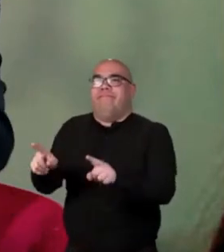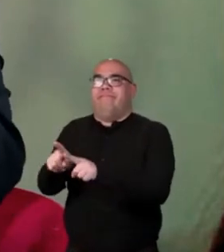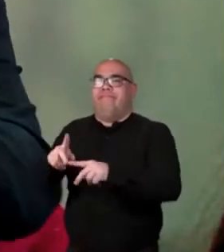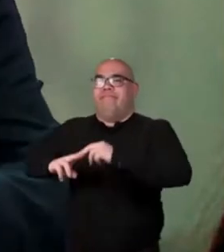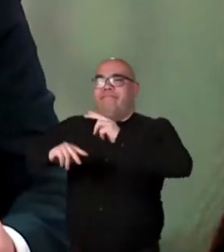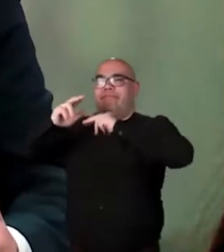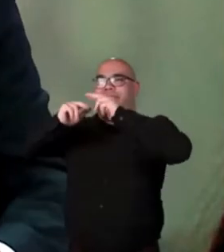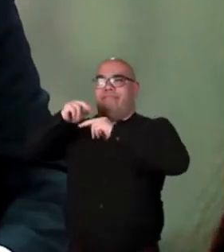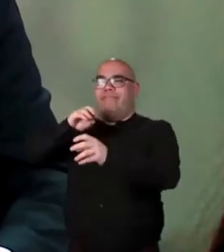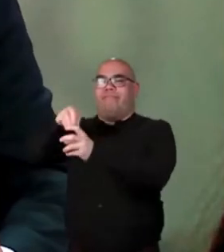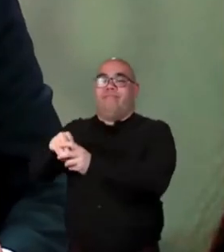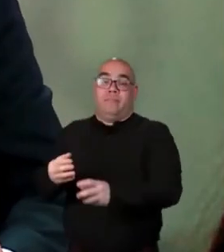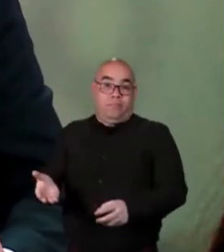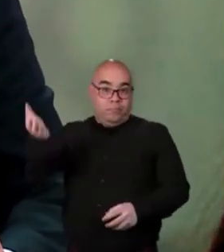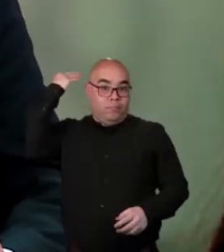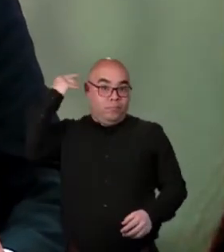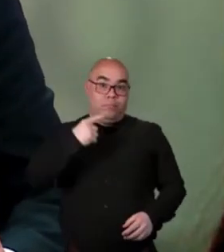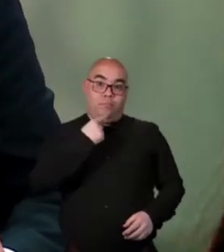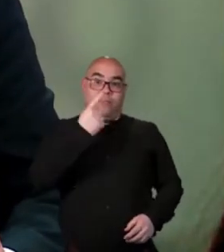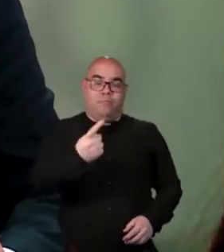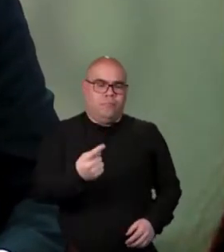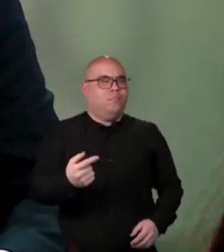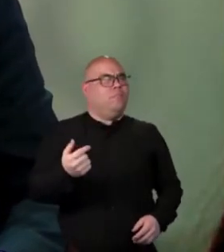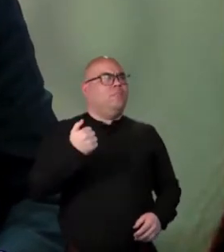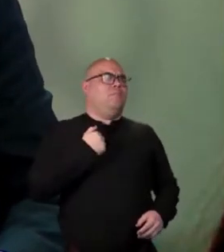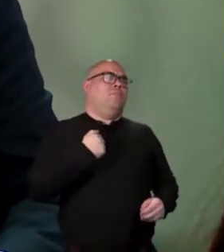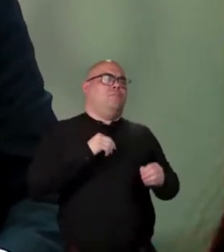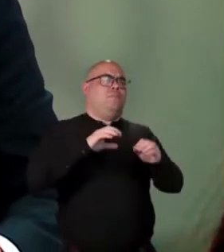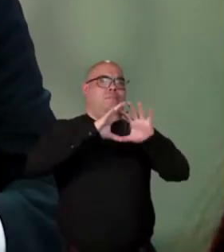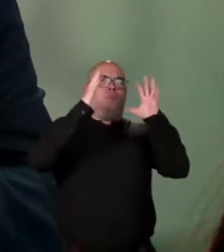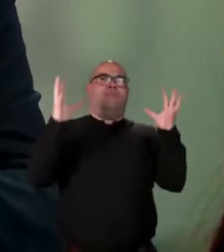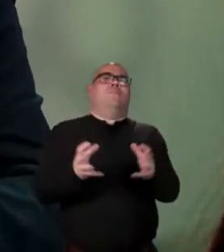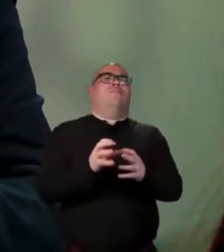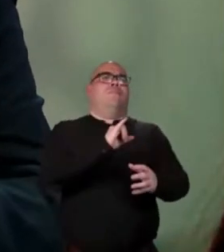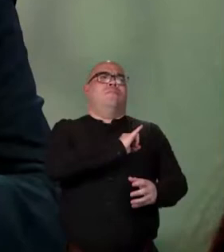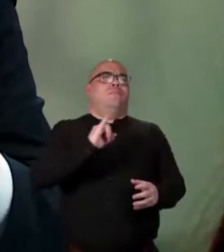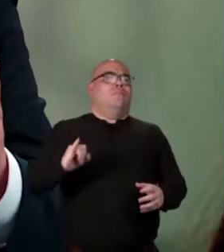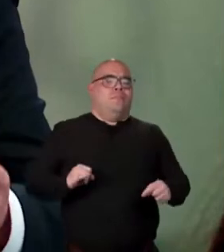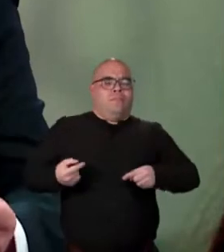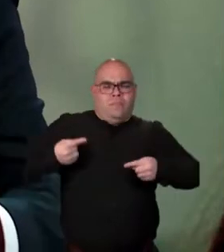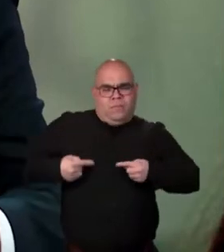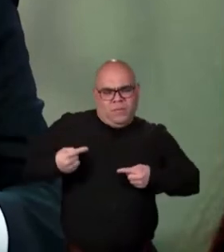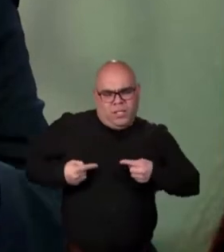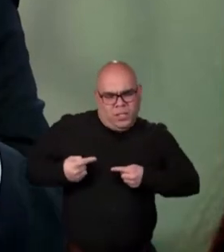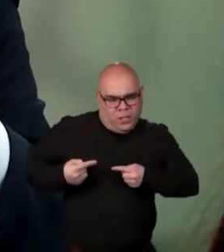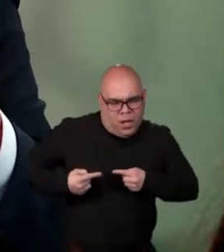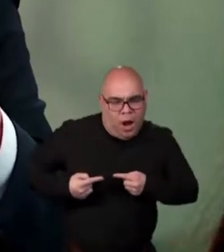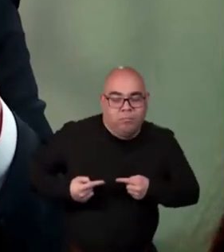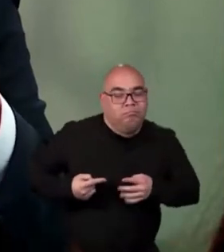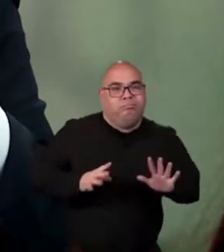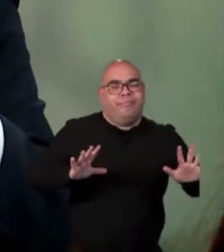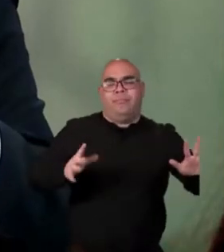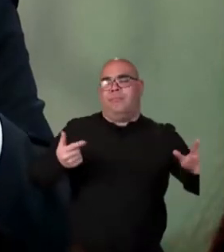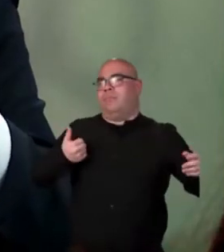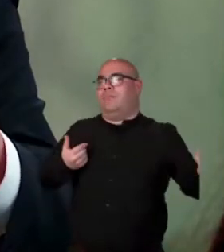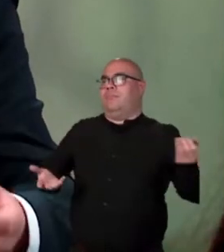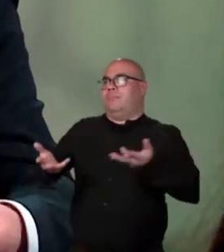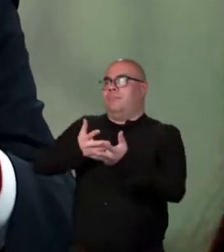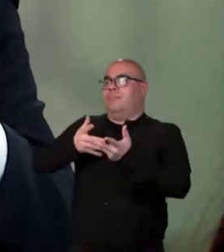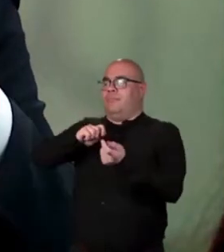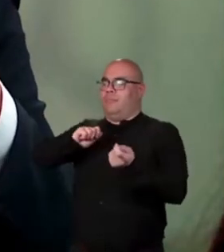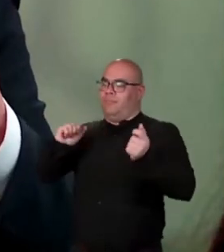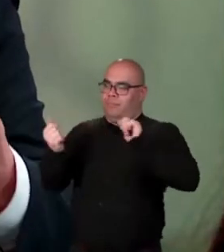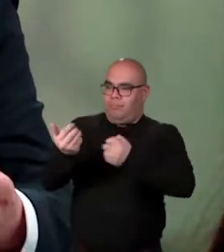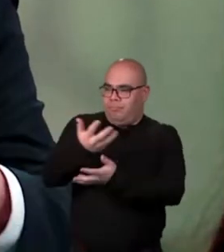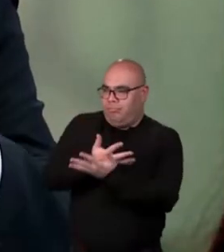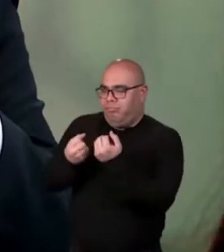antes lo decían nosotros pasamos de un mundo individualista un mundo competitivo un mundo colaborativo un mundo colector de co-creación un